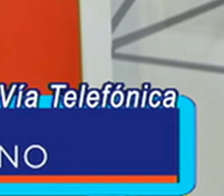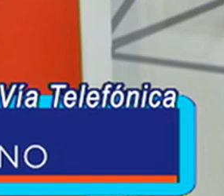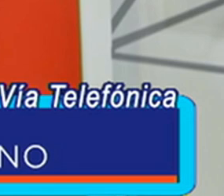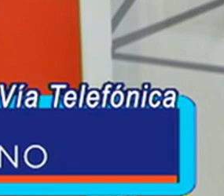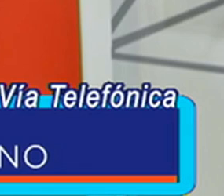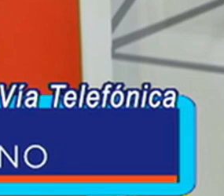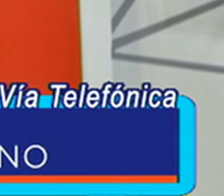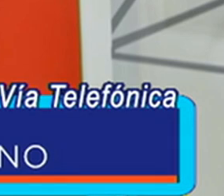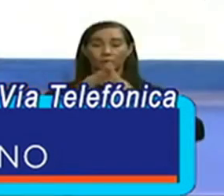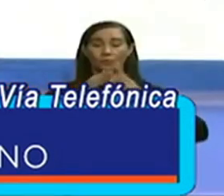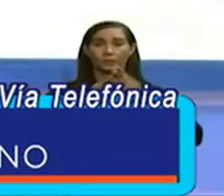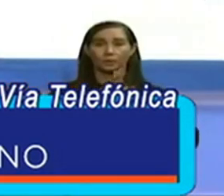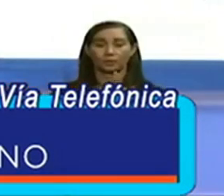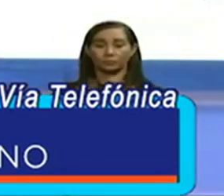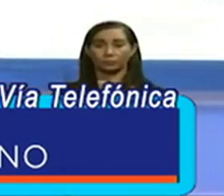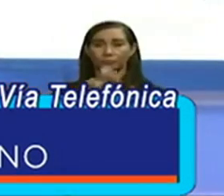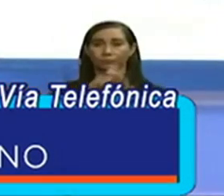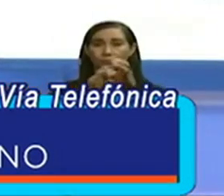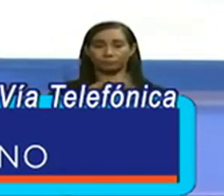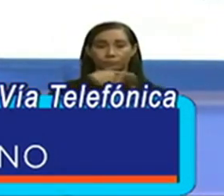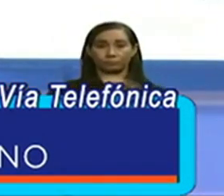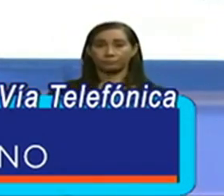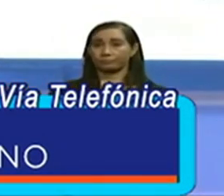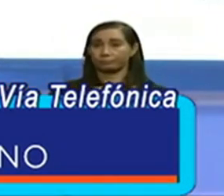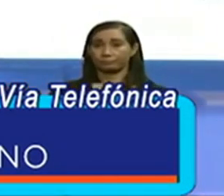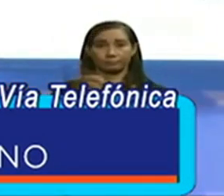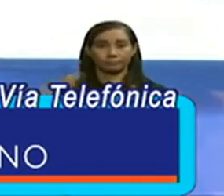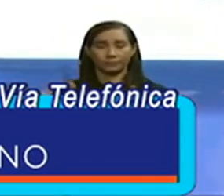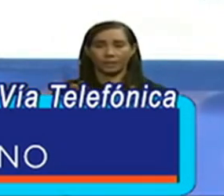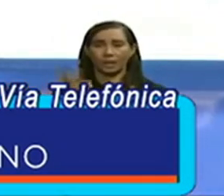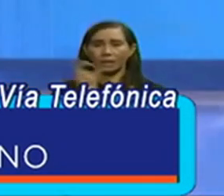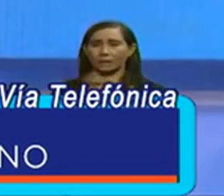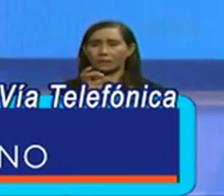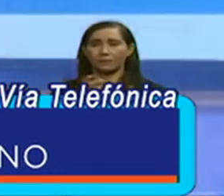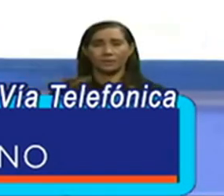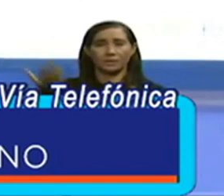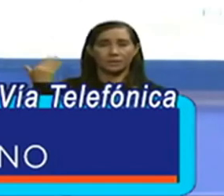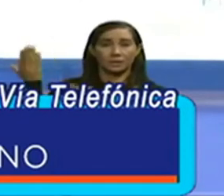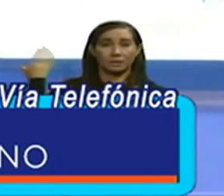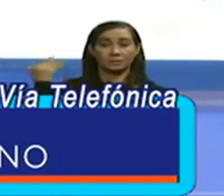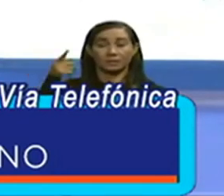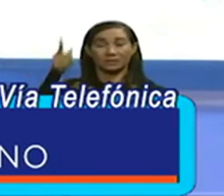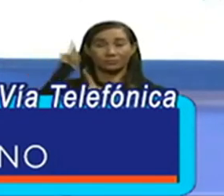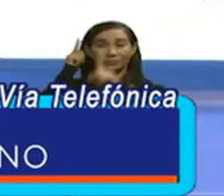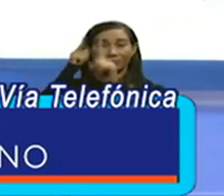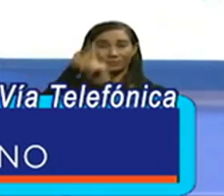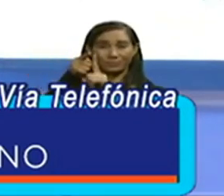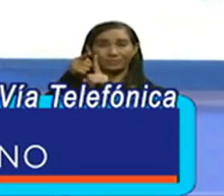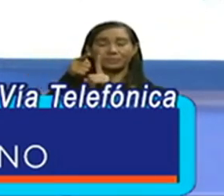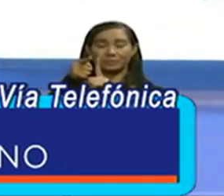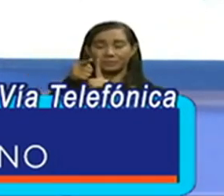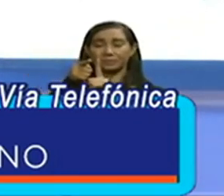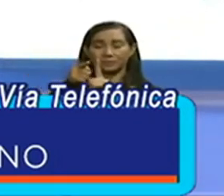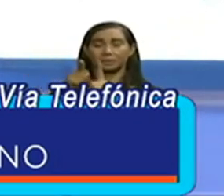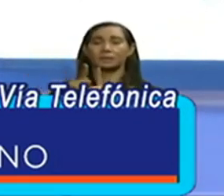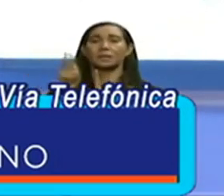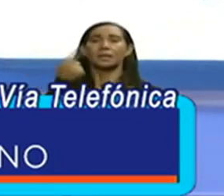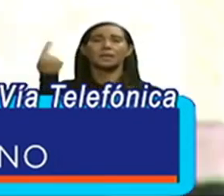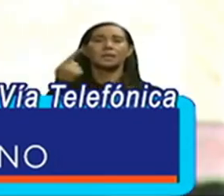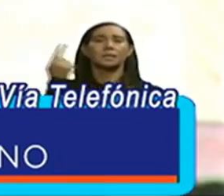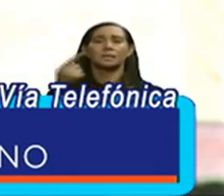auspiciado junto a Caribe Tour. Somos los únicos del sector privado en el Gran Santo Domingo que hemos